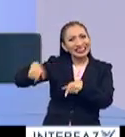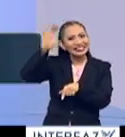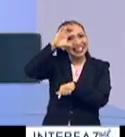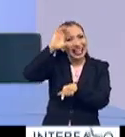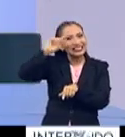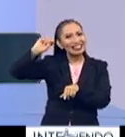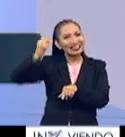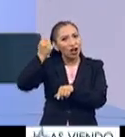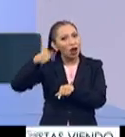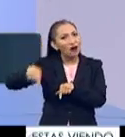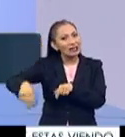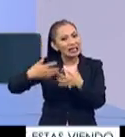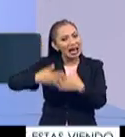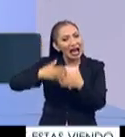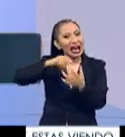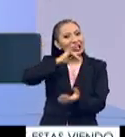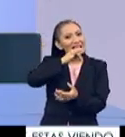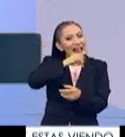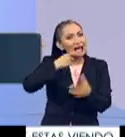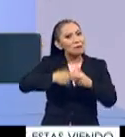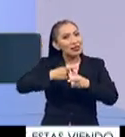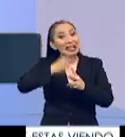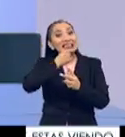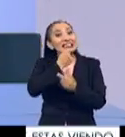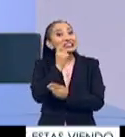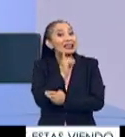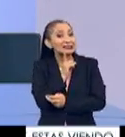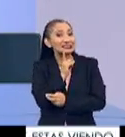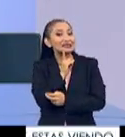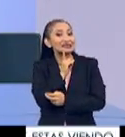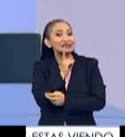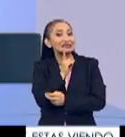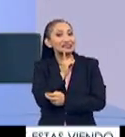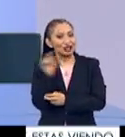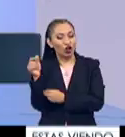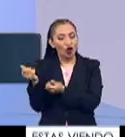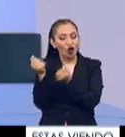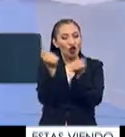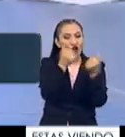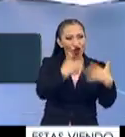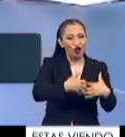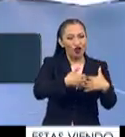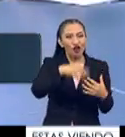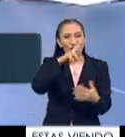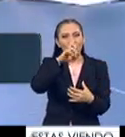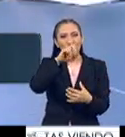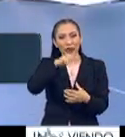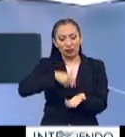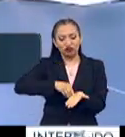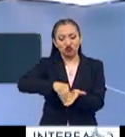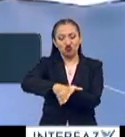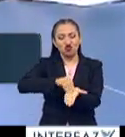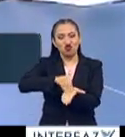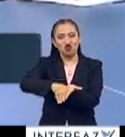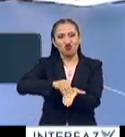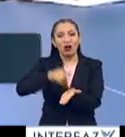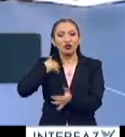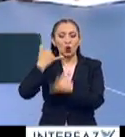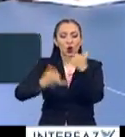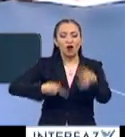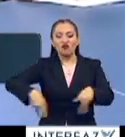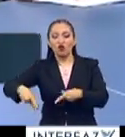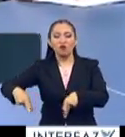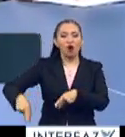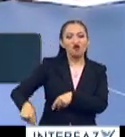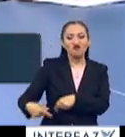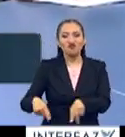ciencia, tecnología, ingeniería y matemáticas para niñas. Y llevé mi robot, que es una aspiradora, y estuve jugando fútbol